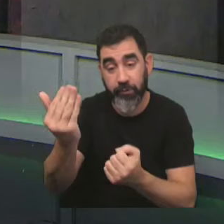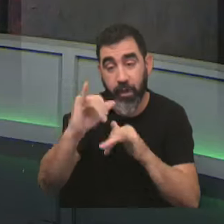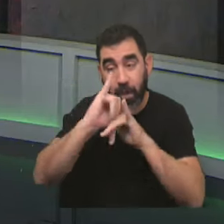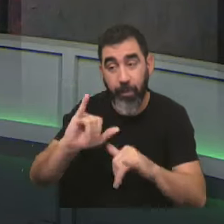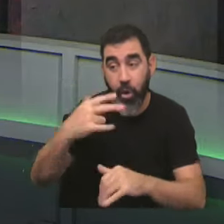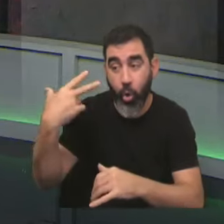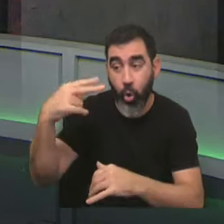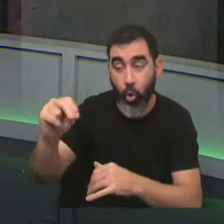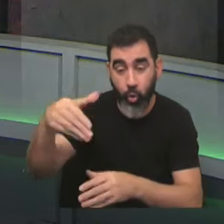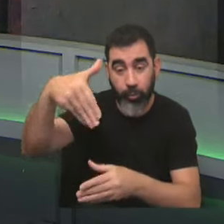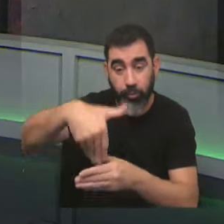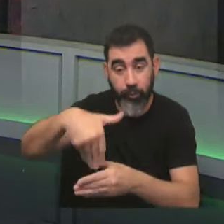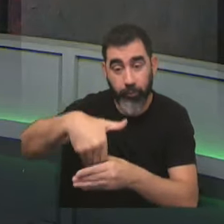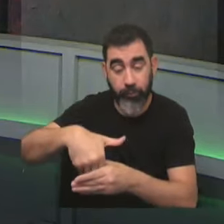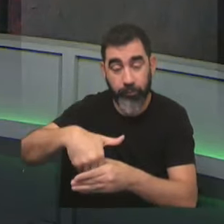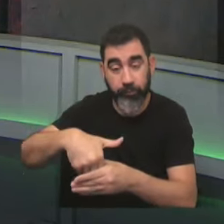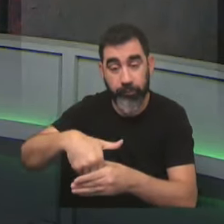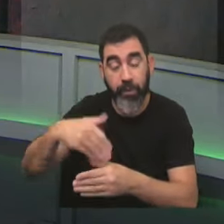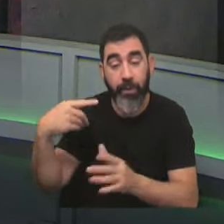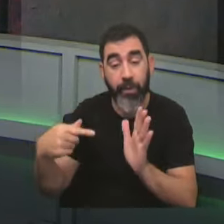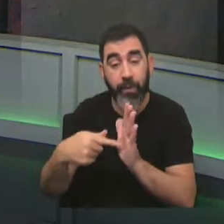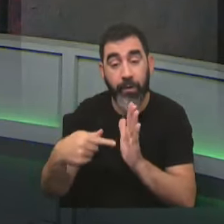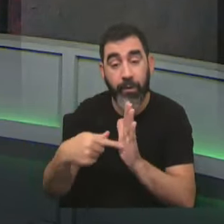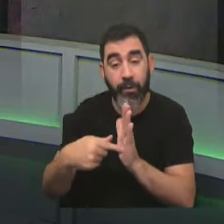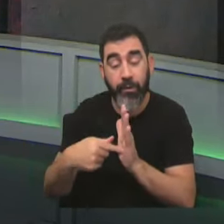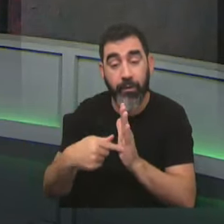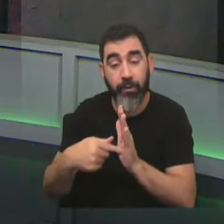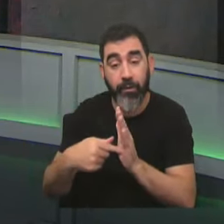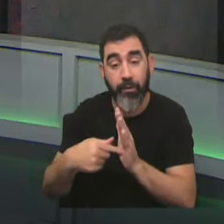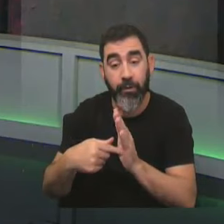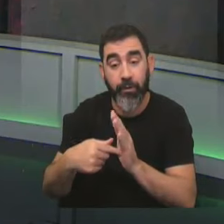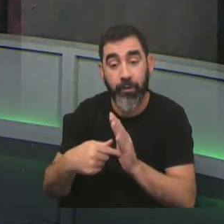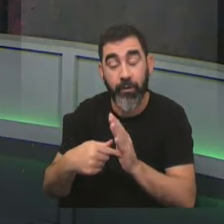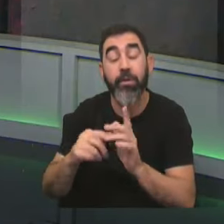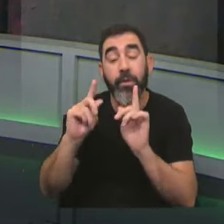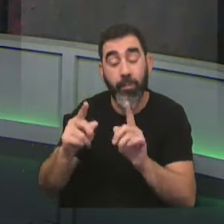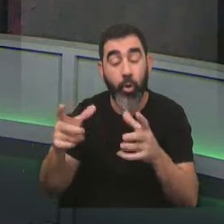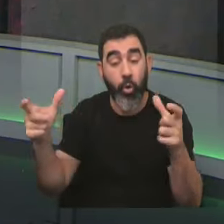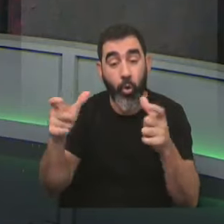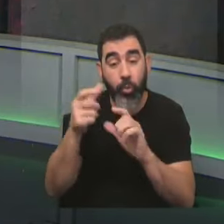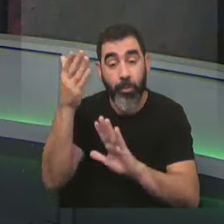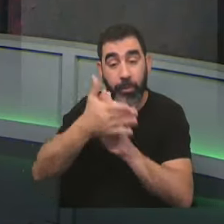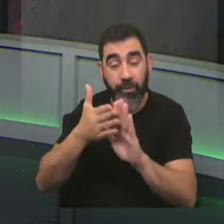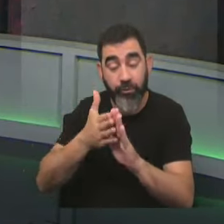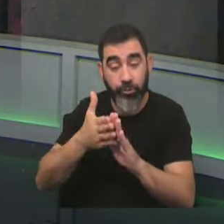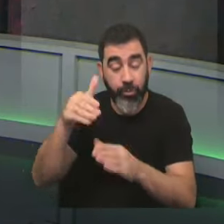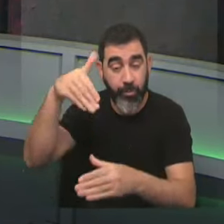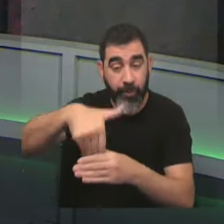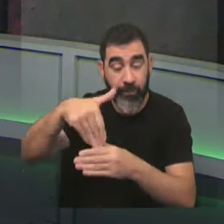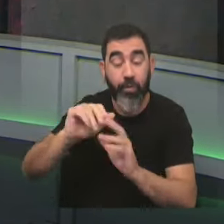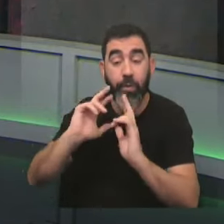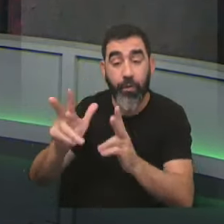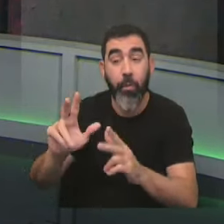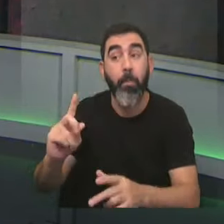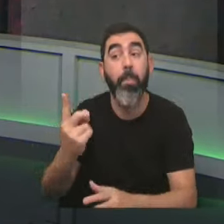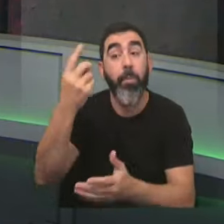campaña por el no a la consulta popular el dirigente sindical somaruga que es integrante de la Comisión Nacional Pro plebiscito dijo que es